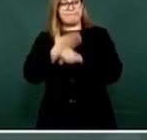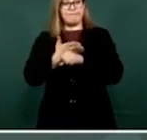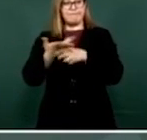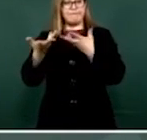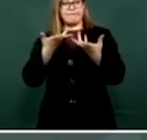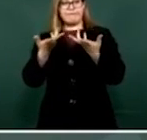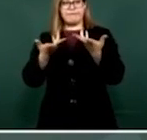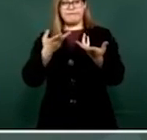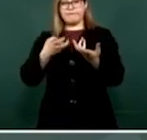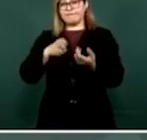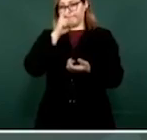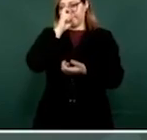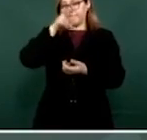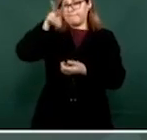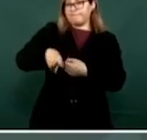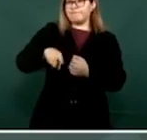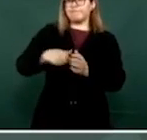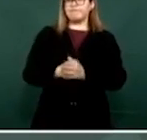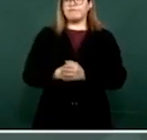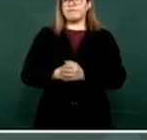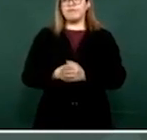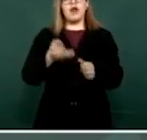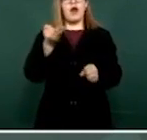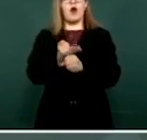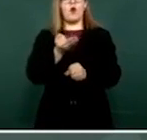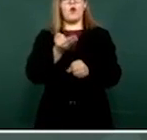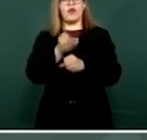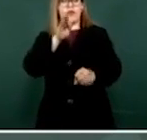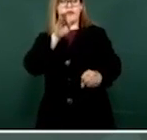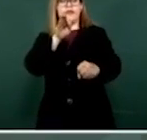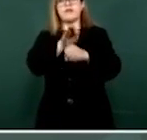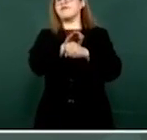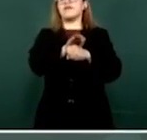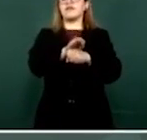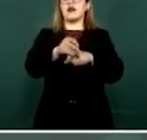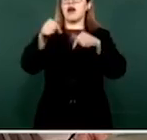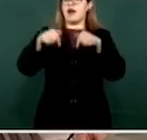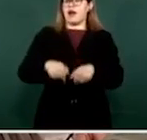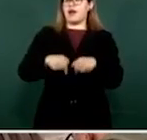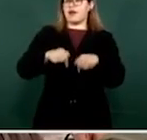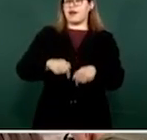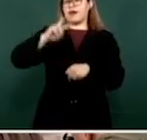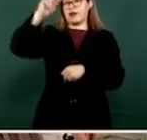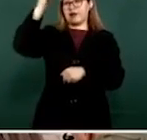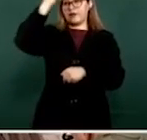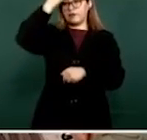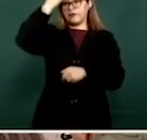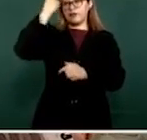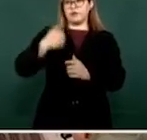Bueno, estamos hablando de proteger aquí en la capital